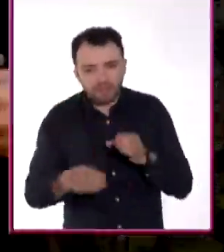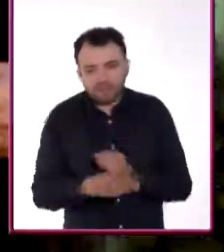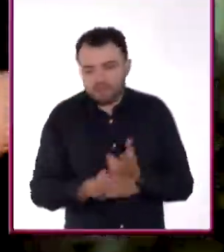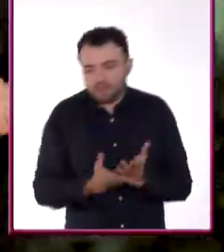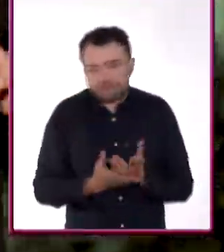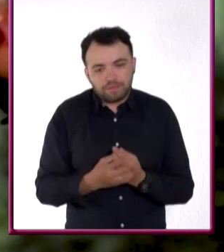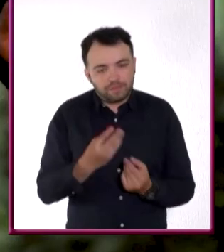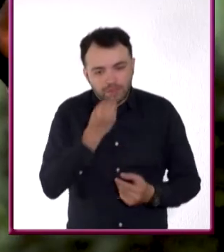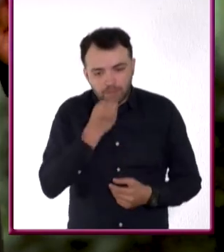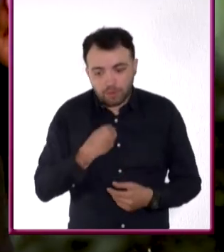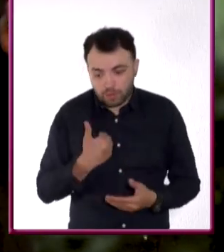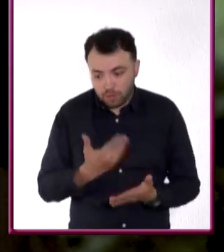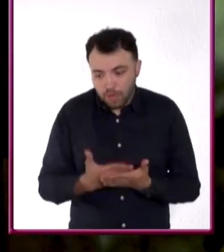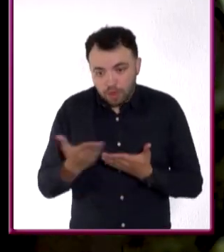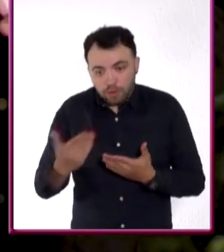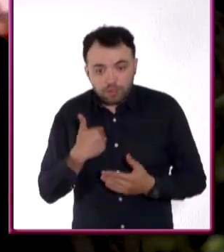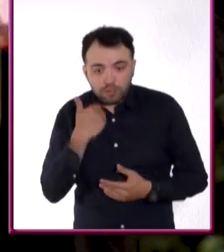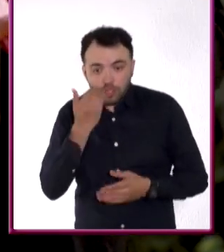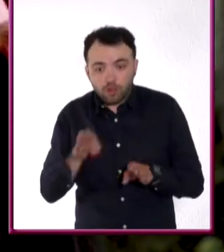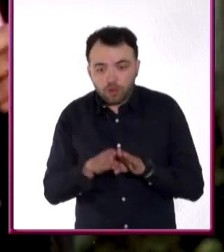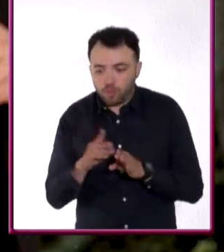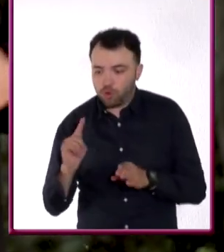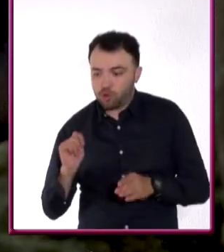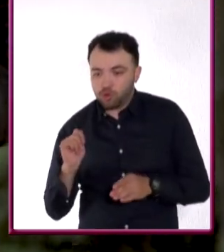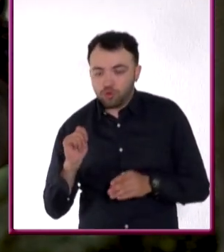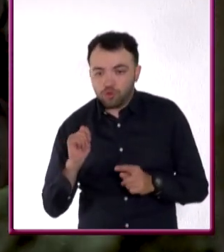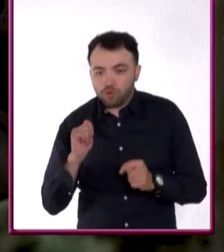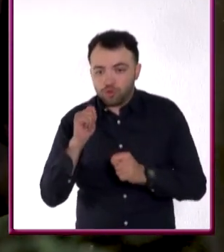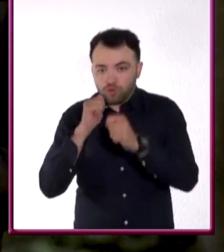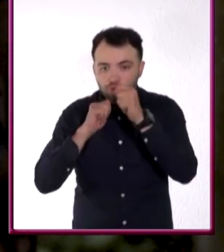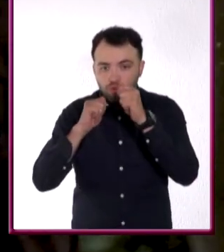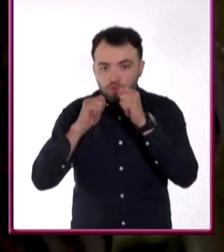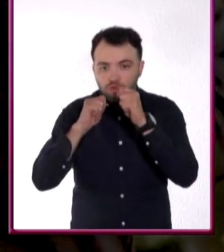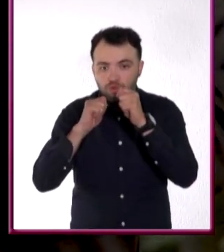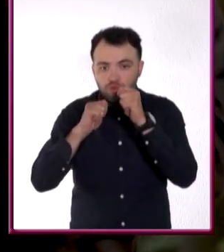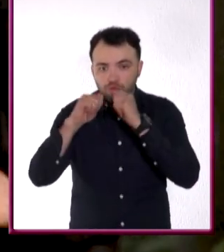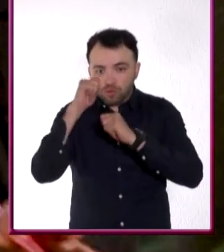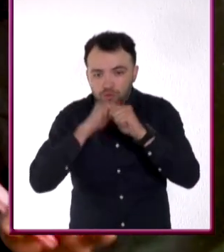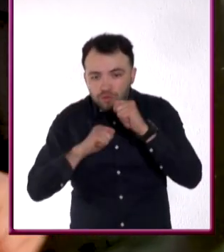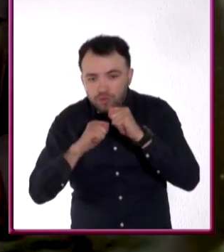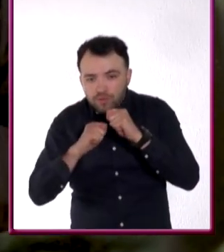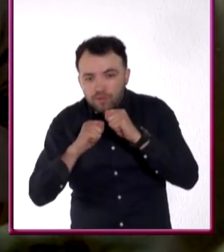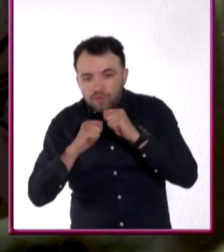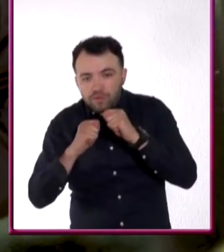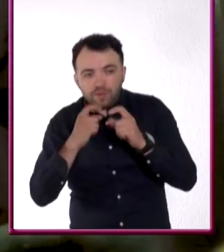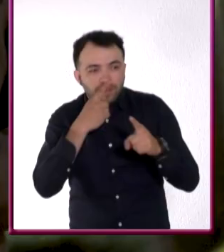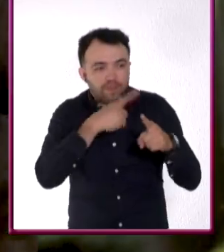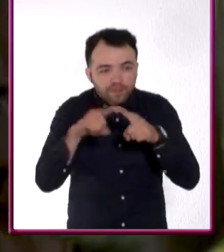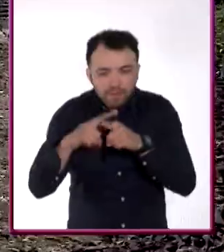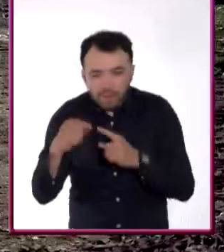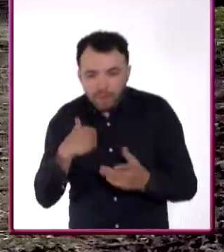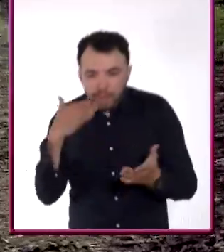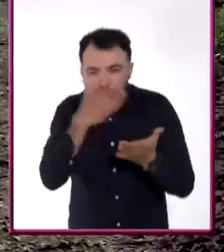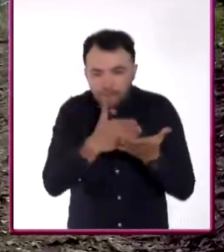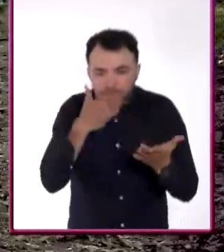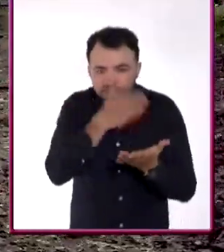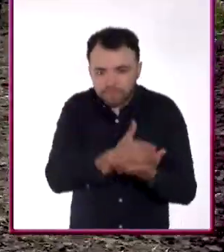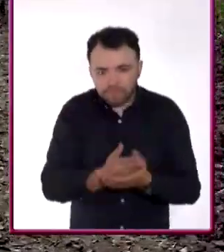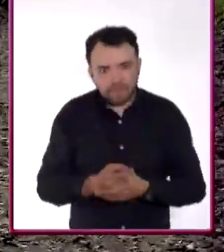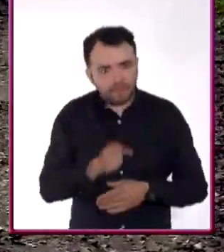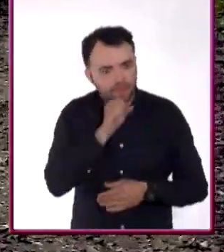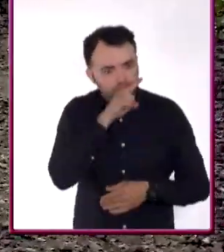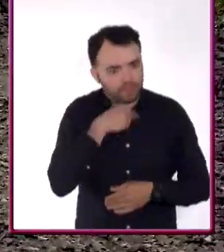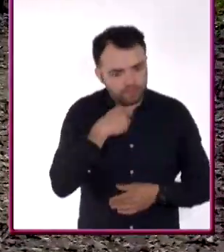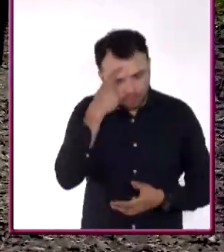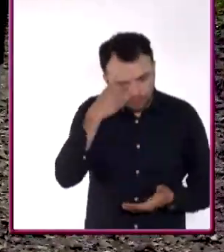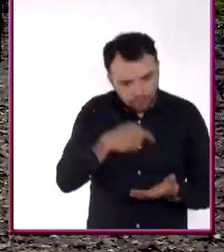barrial. Pues lo dirás de broma, pero sí deberíamos de hacer más compras en el barrio y de productos del país. También creo que voy a